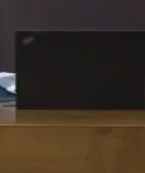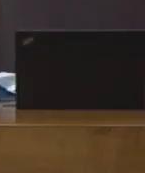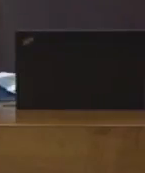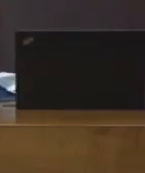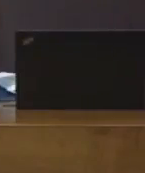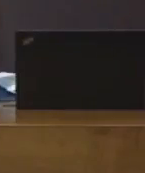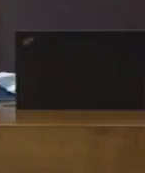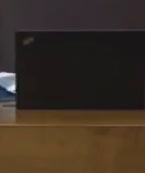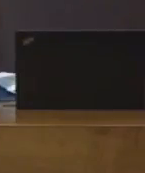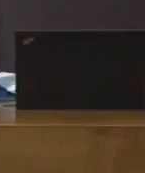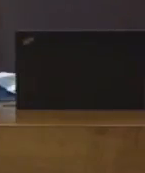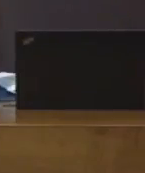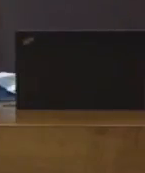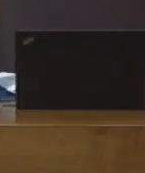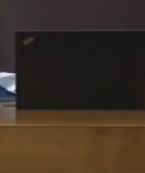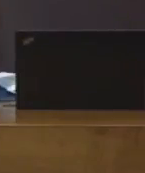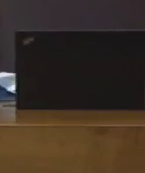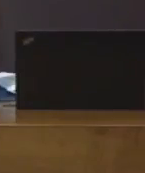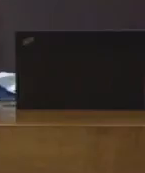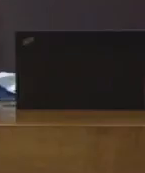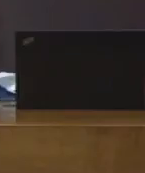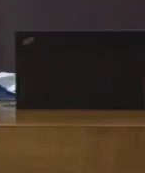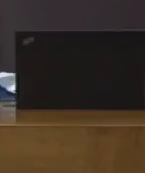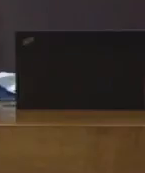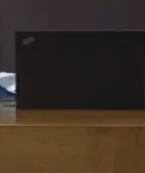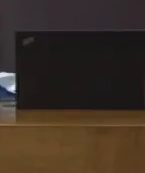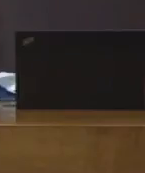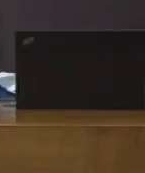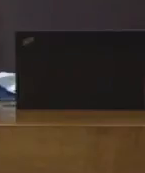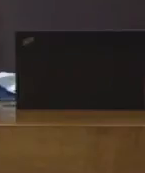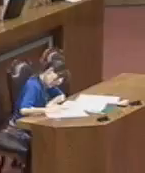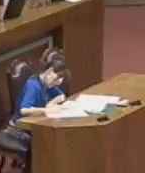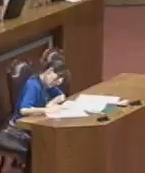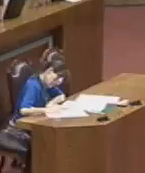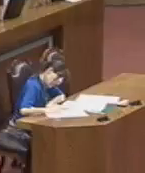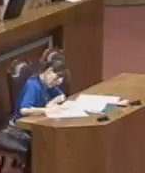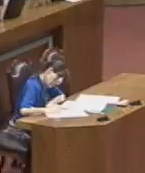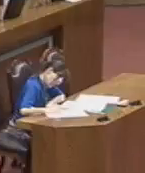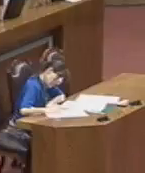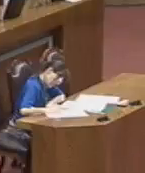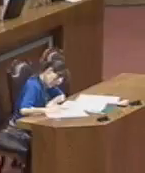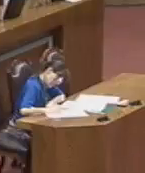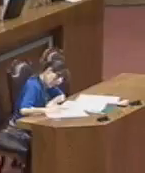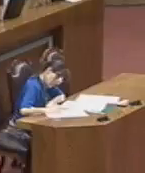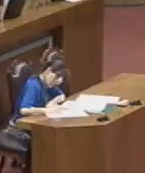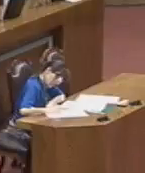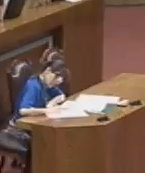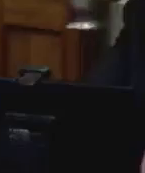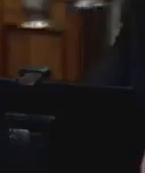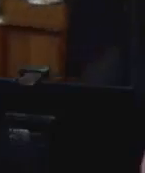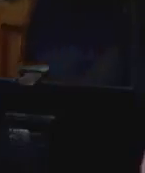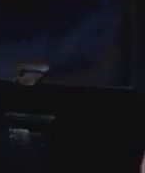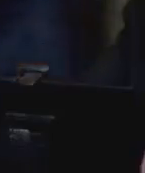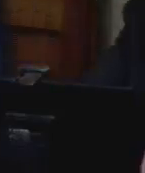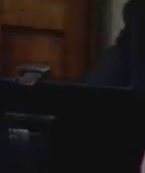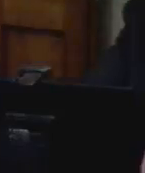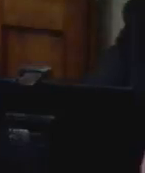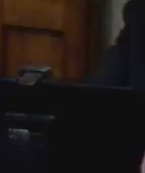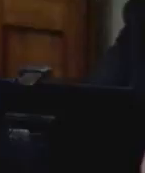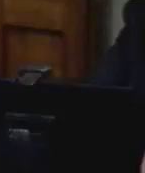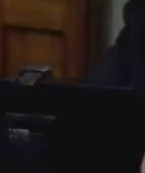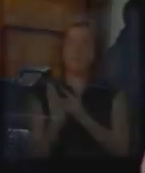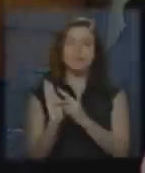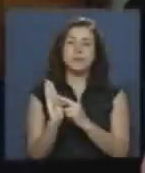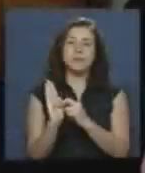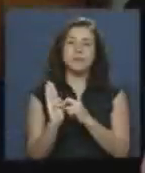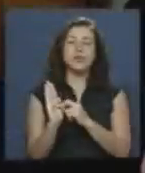Soto. Diputado Leonardo Soto. Gracias, señor presidente. Quisiera señalar que este proyecto de reforma